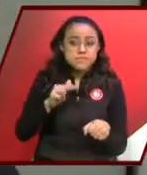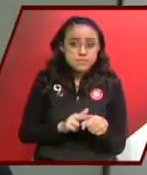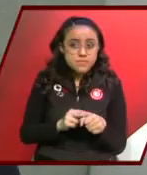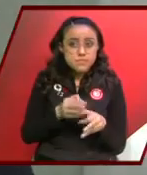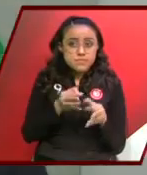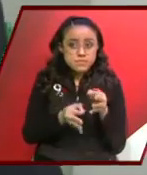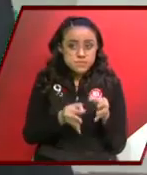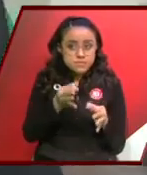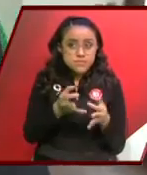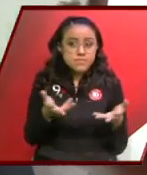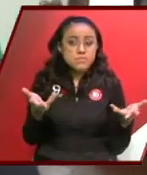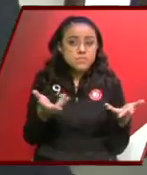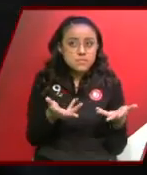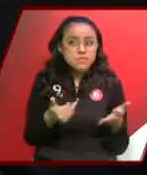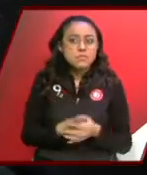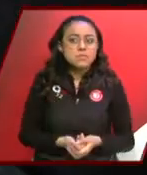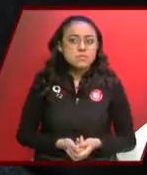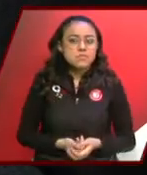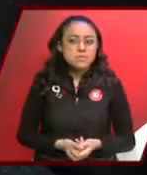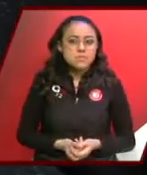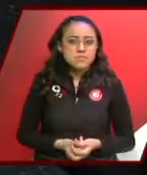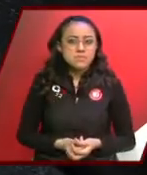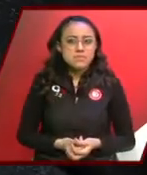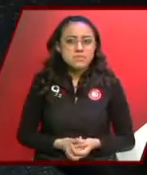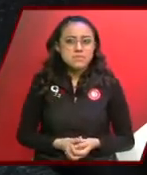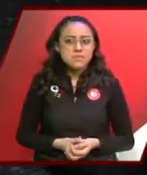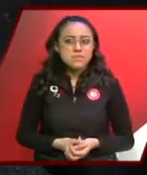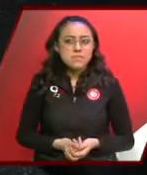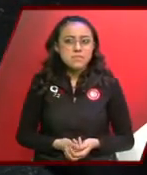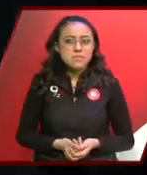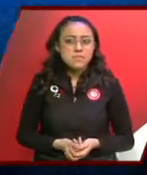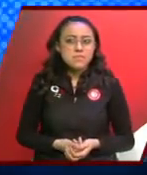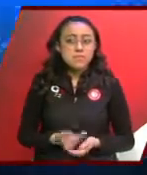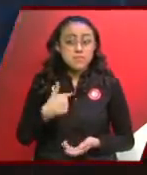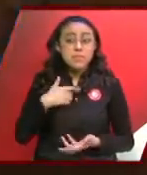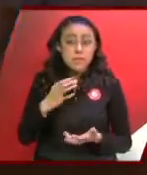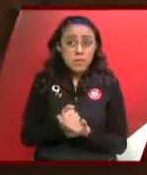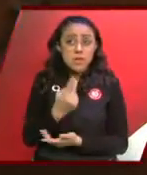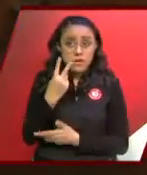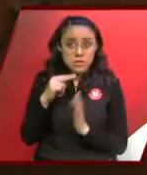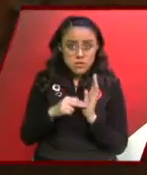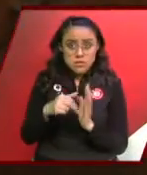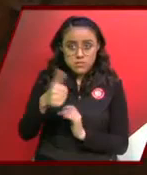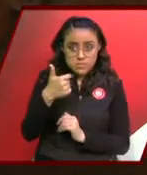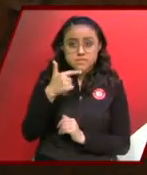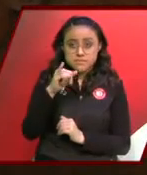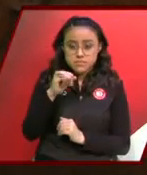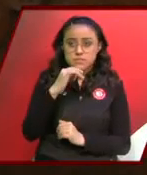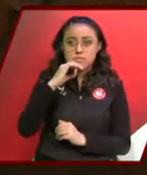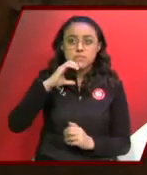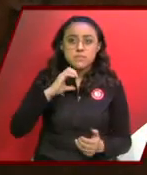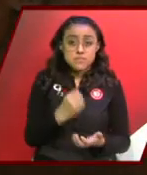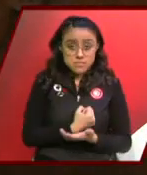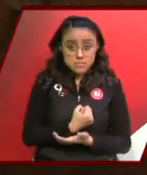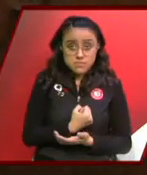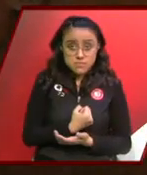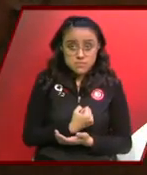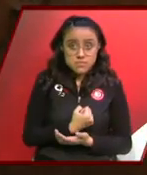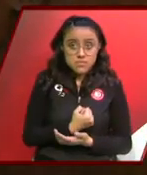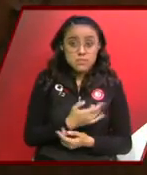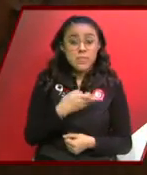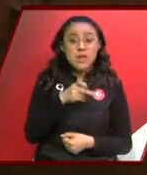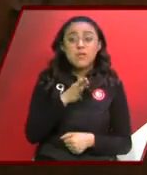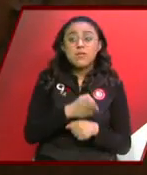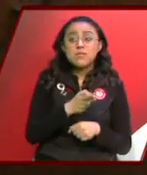lo administrativo contencioso. Se ganó desde 2011 y a